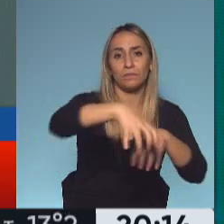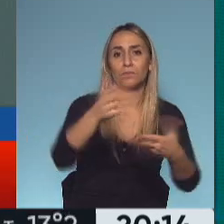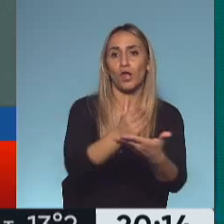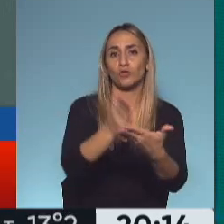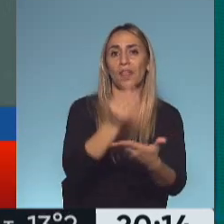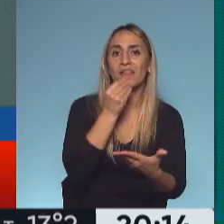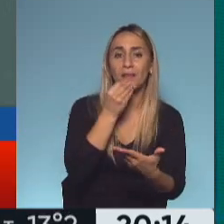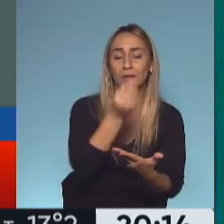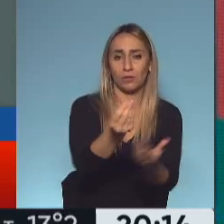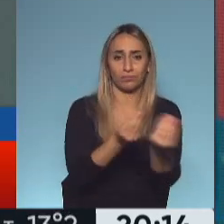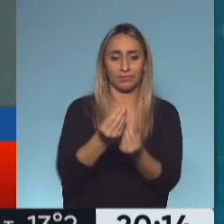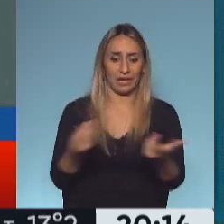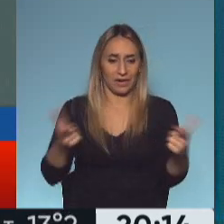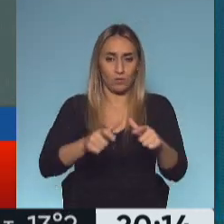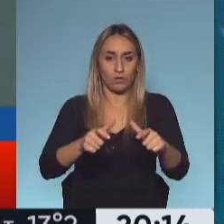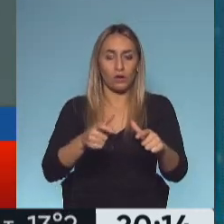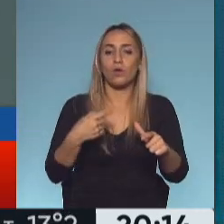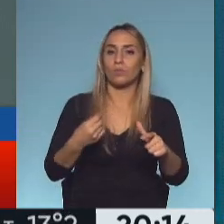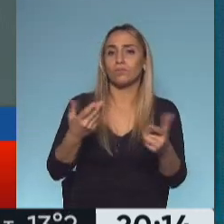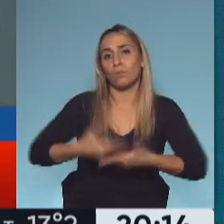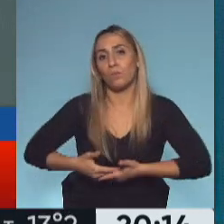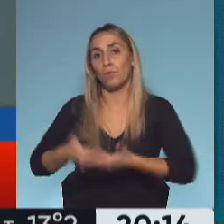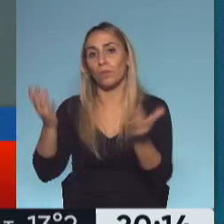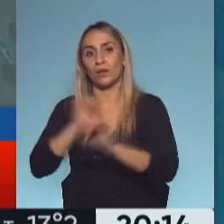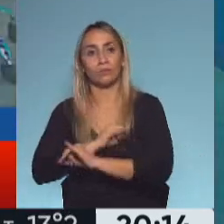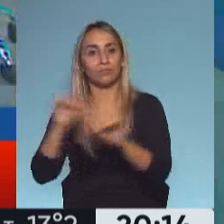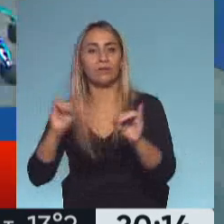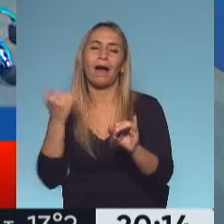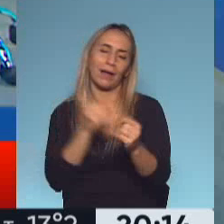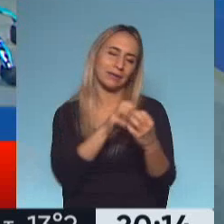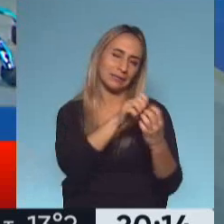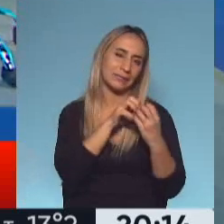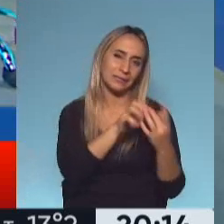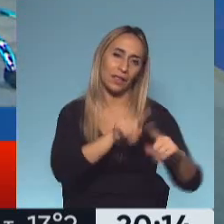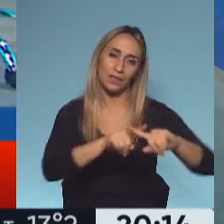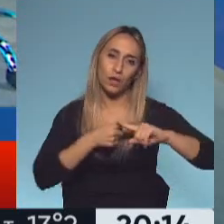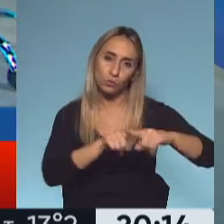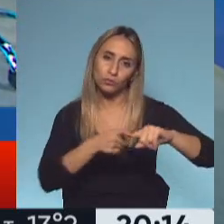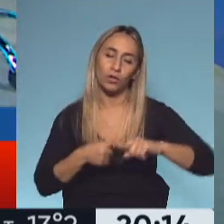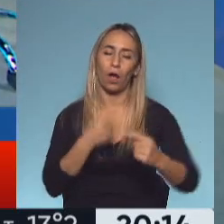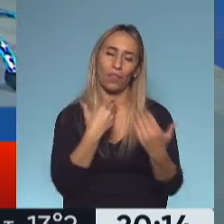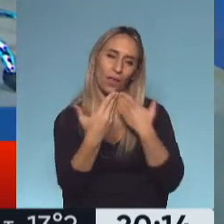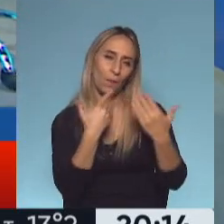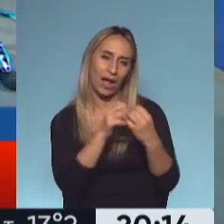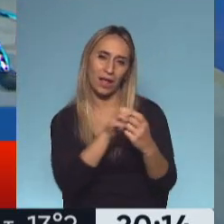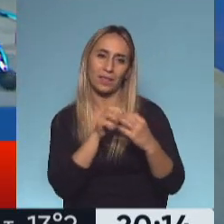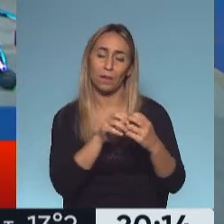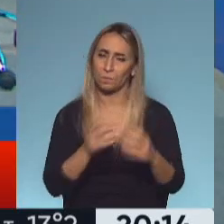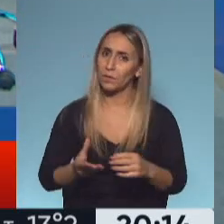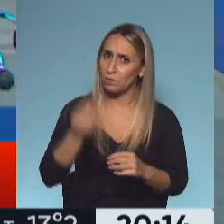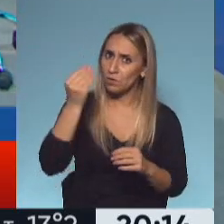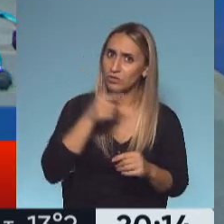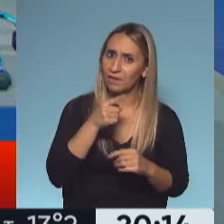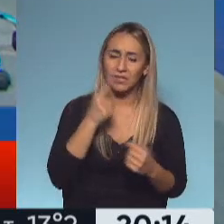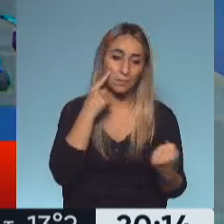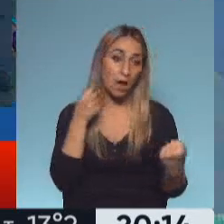se da públicamente a conocer por ahí discusiones o debates donde se plantea justamente que muchas veces esos acuerdos